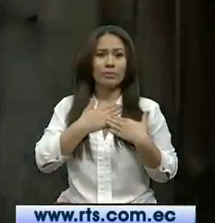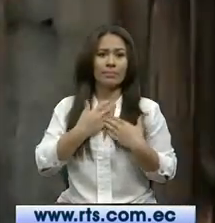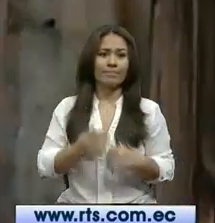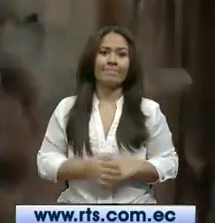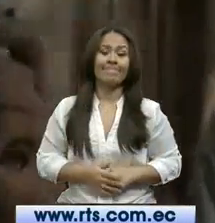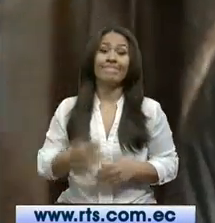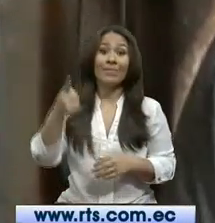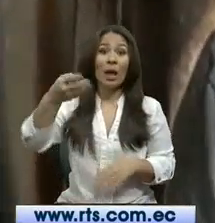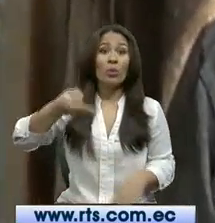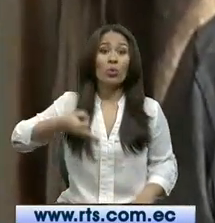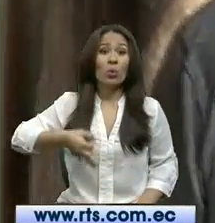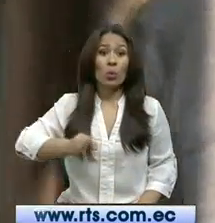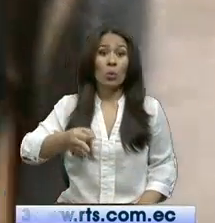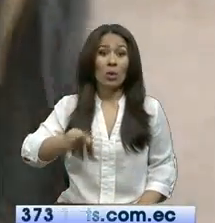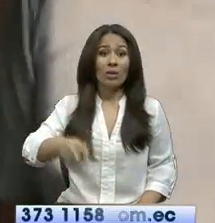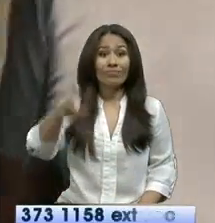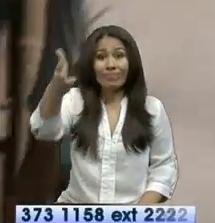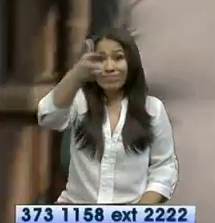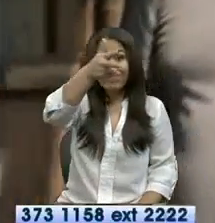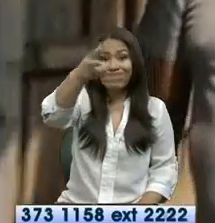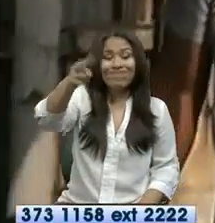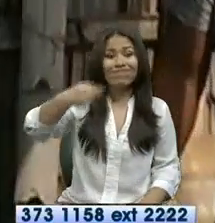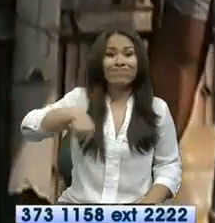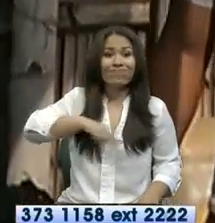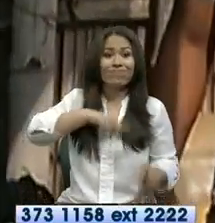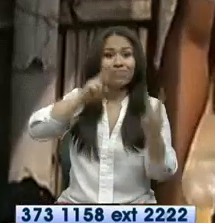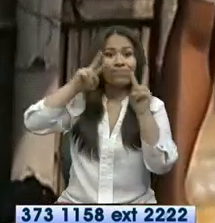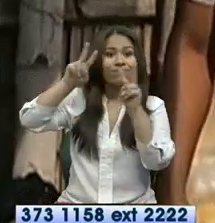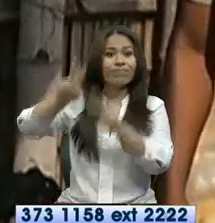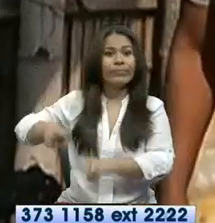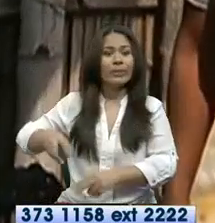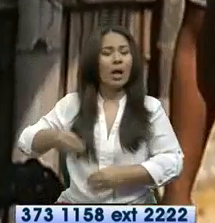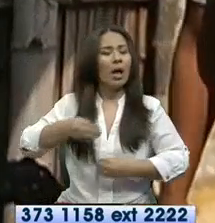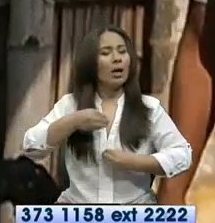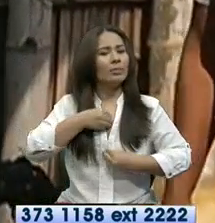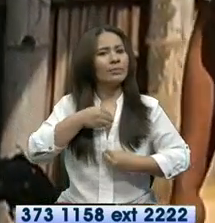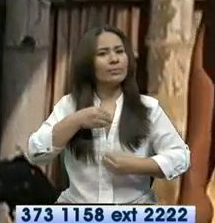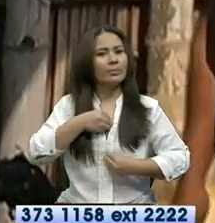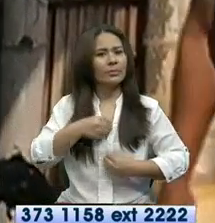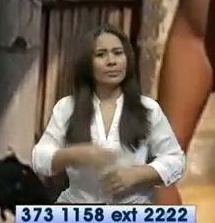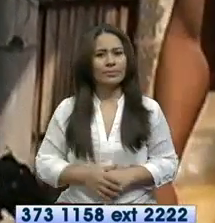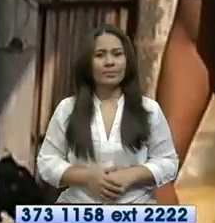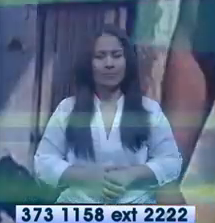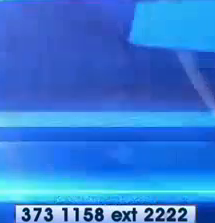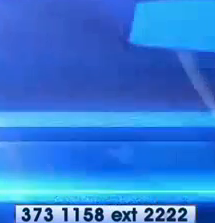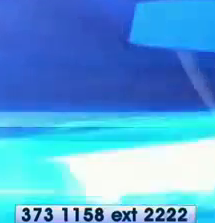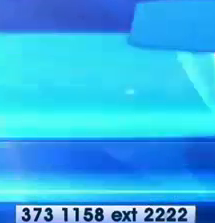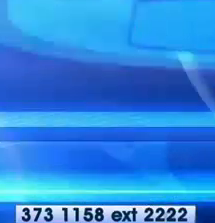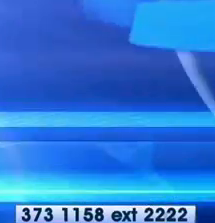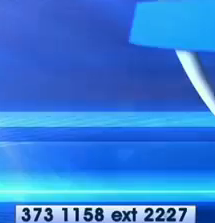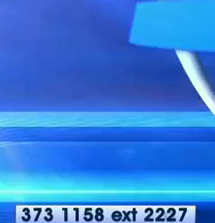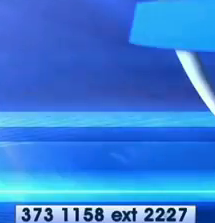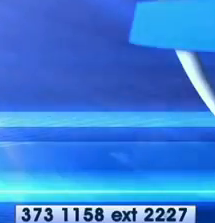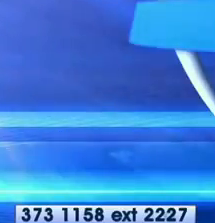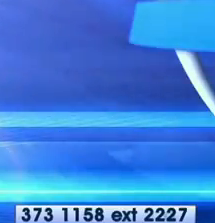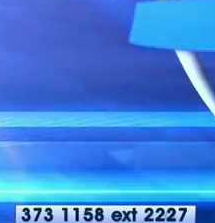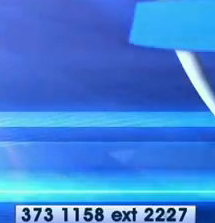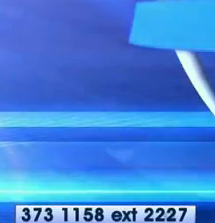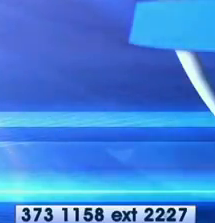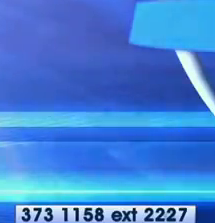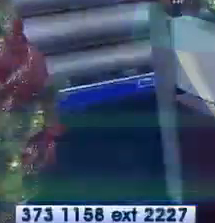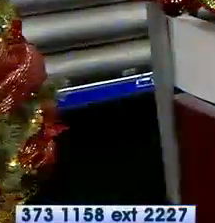En Durán, con cámara de Juan Bustamante, informó Jorge Escobar. La noticia en